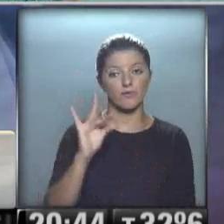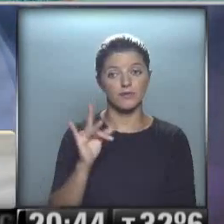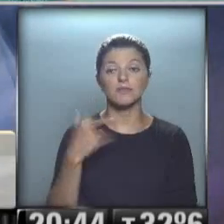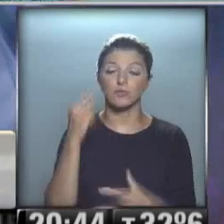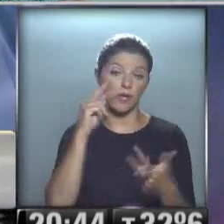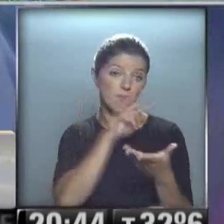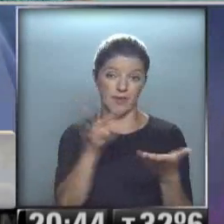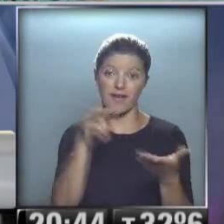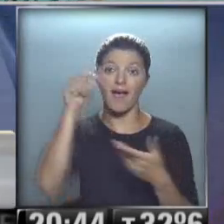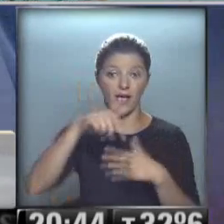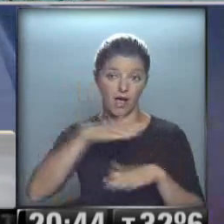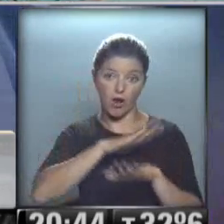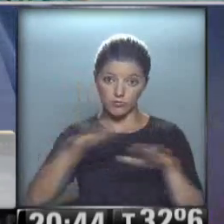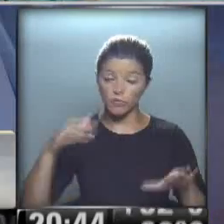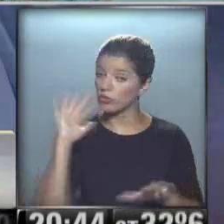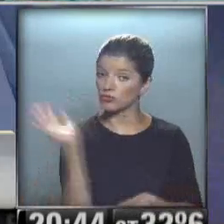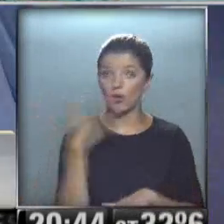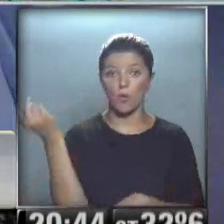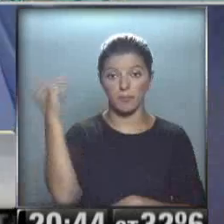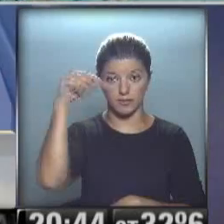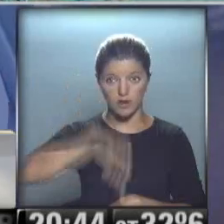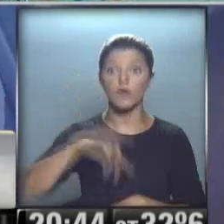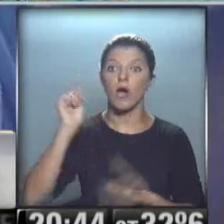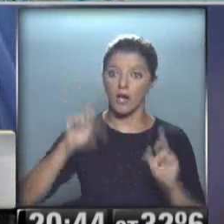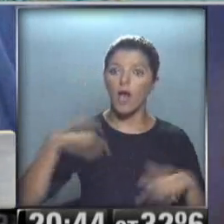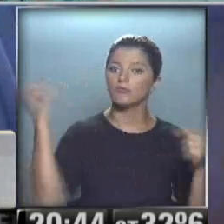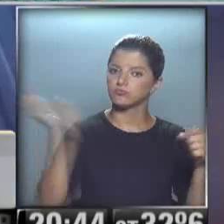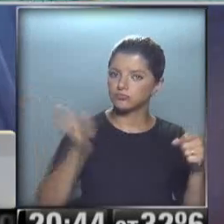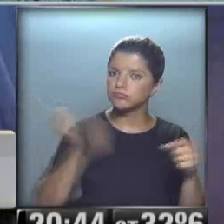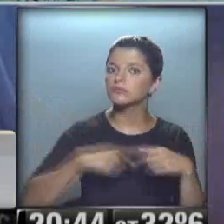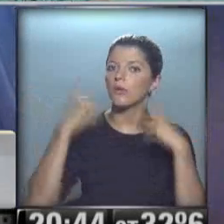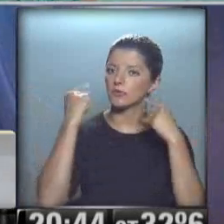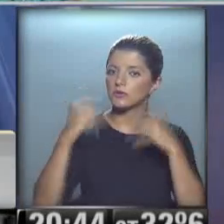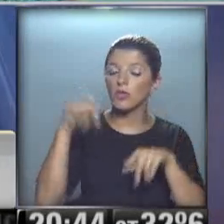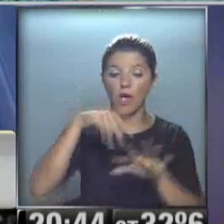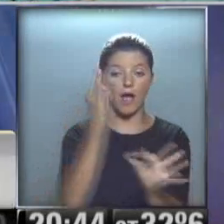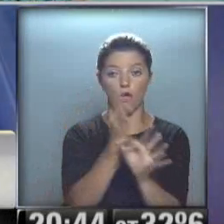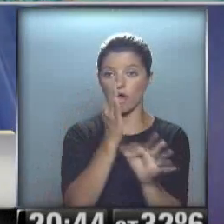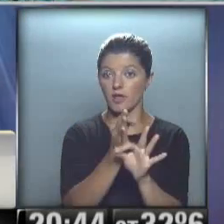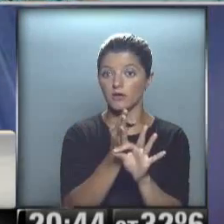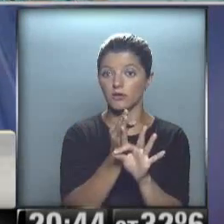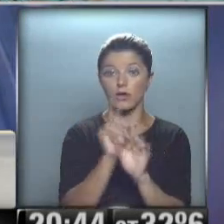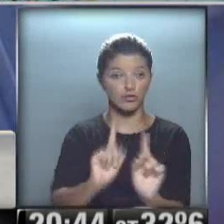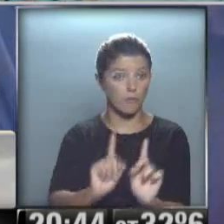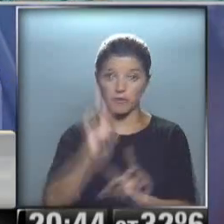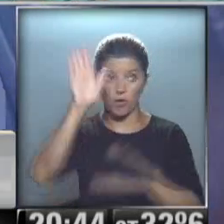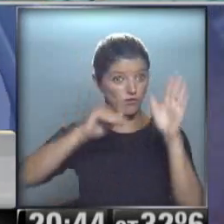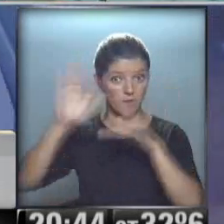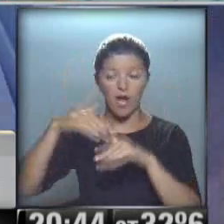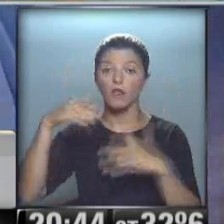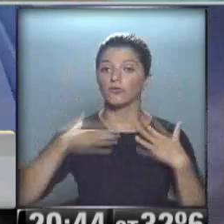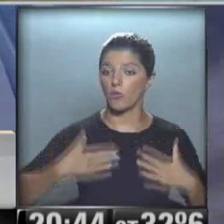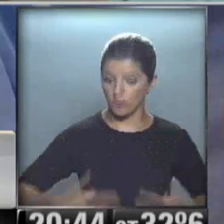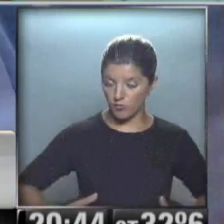pueden ver, los chicos están acá, todos estuvieron estos días haciendo batucada, presentes en la puerta del colegio, autoconvocados con su uniforme, haciendo